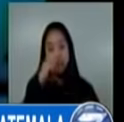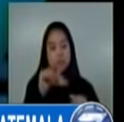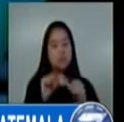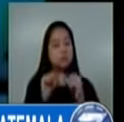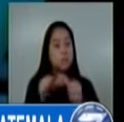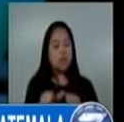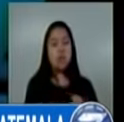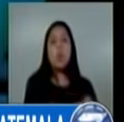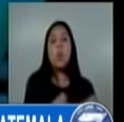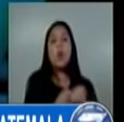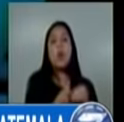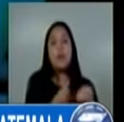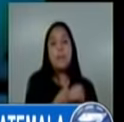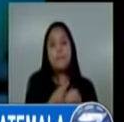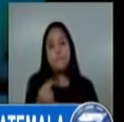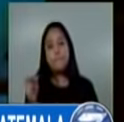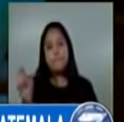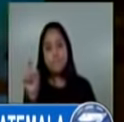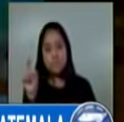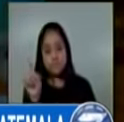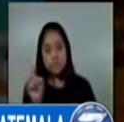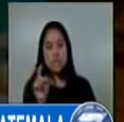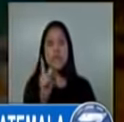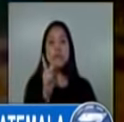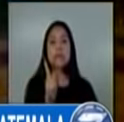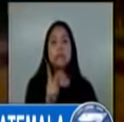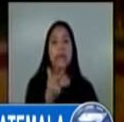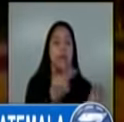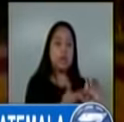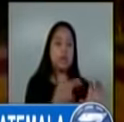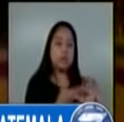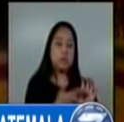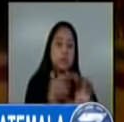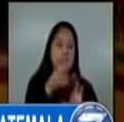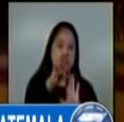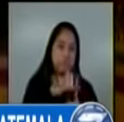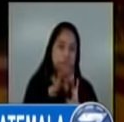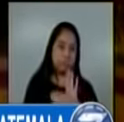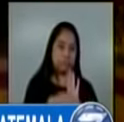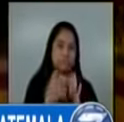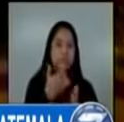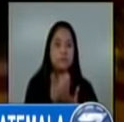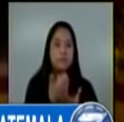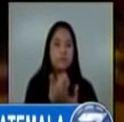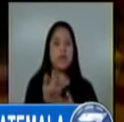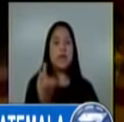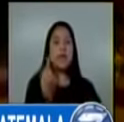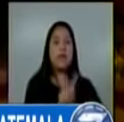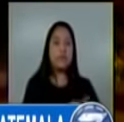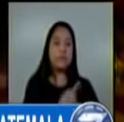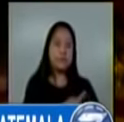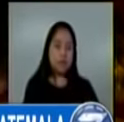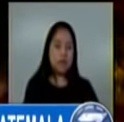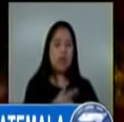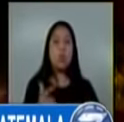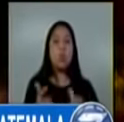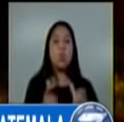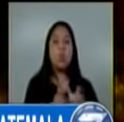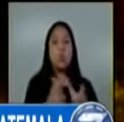apoyos fiscales y la gasolina barata en la frontera con